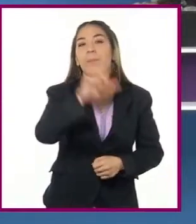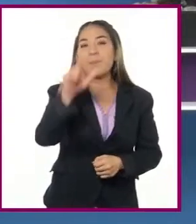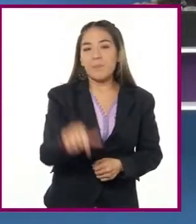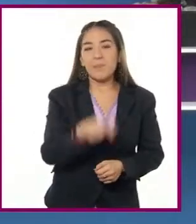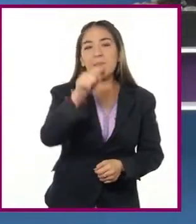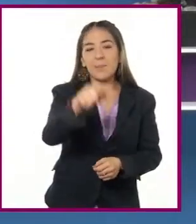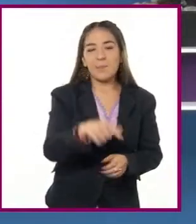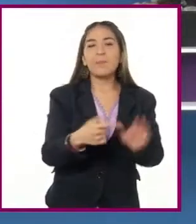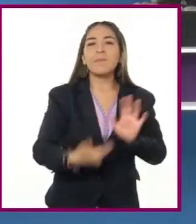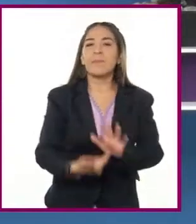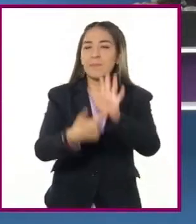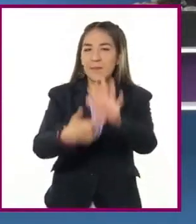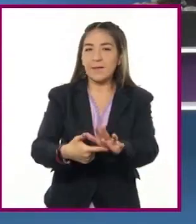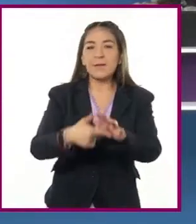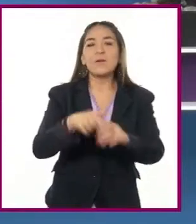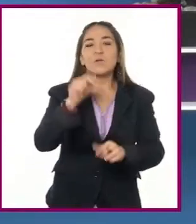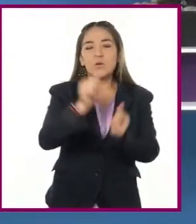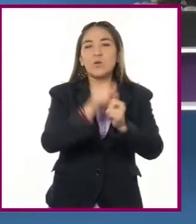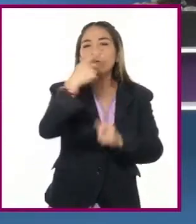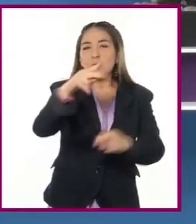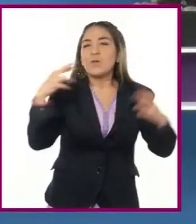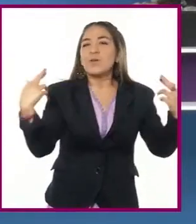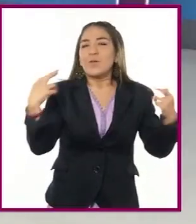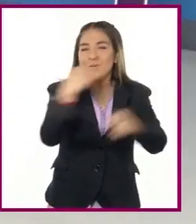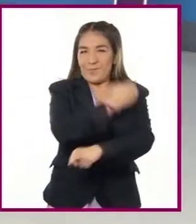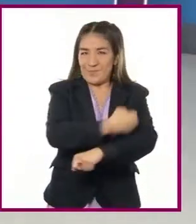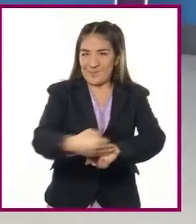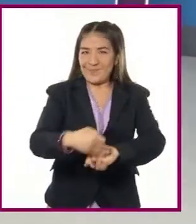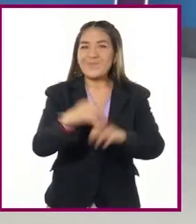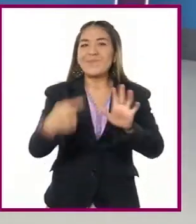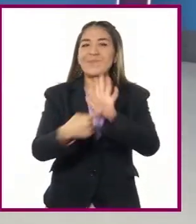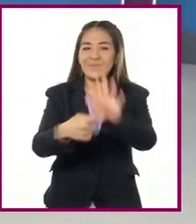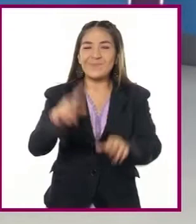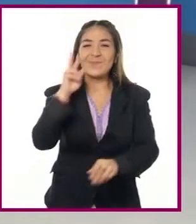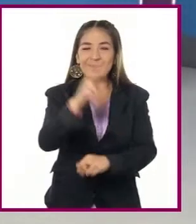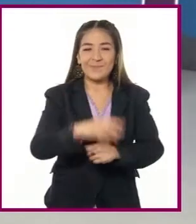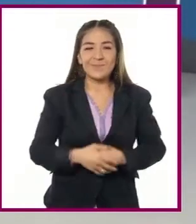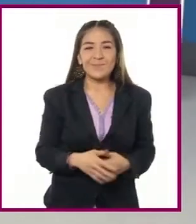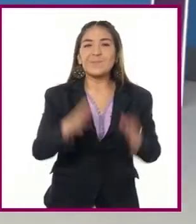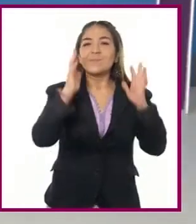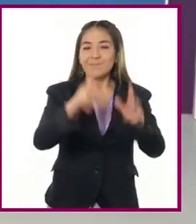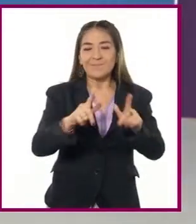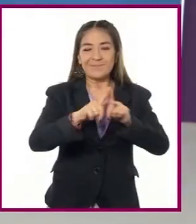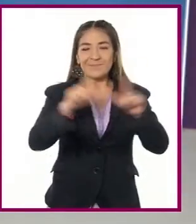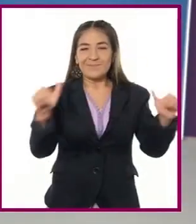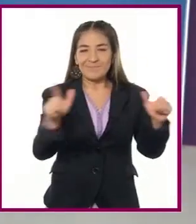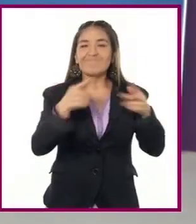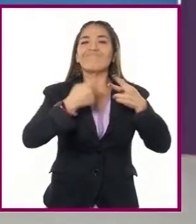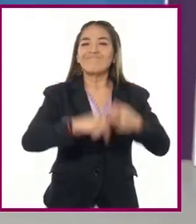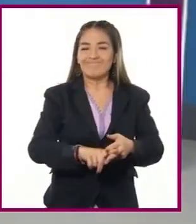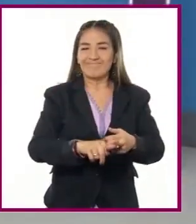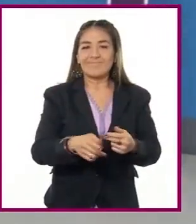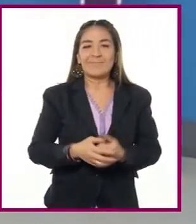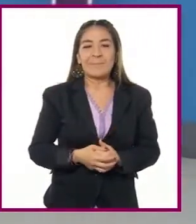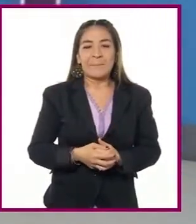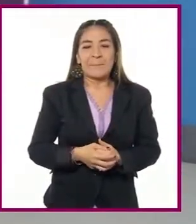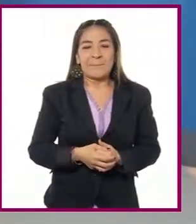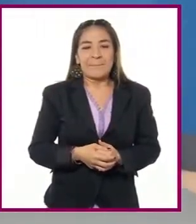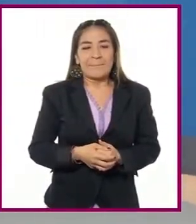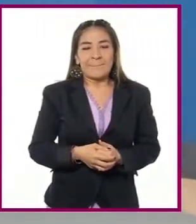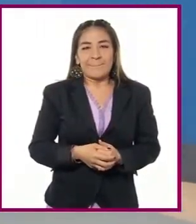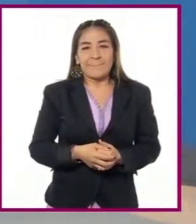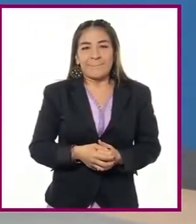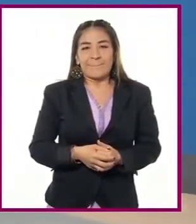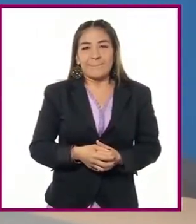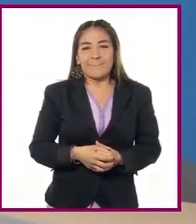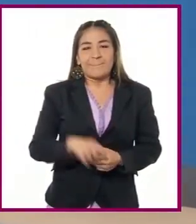posteriormente puedan compartir sus avances con su familia. Si ya están listas y listos, comenzamos.